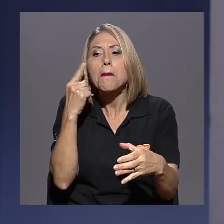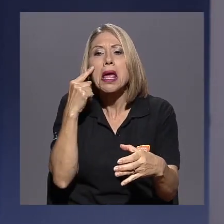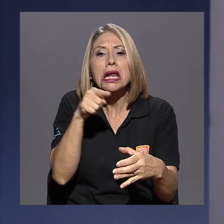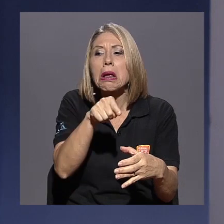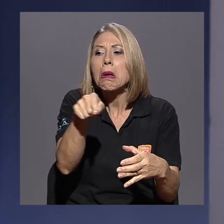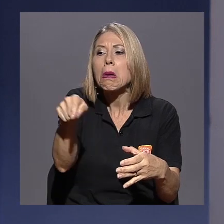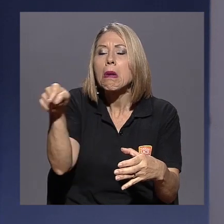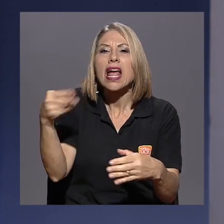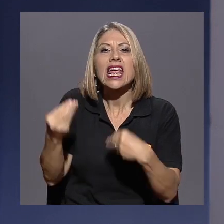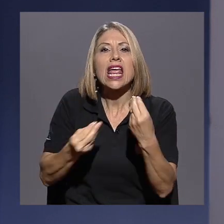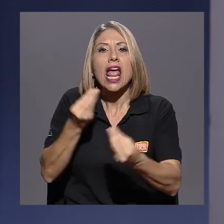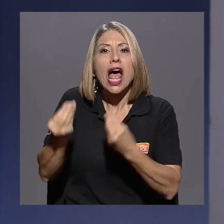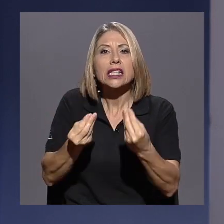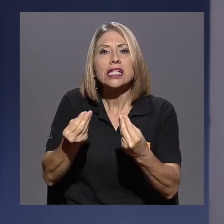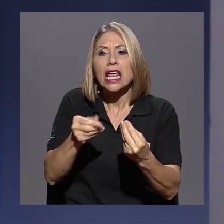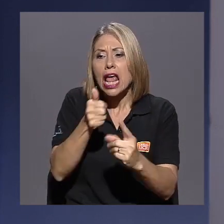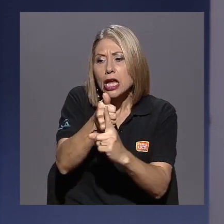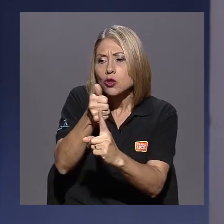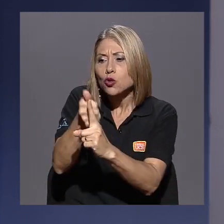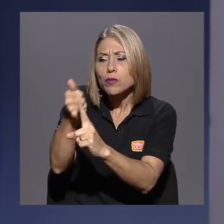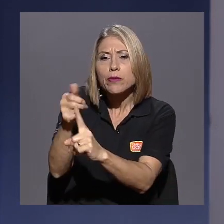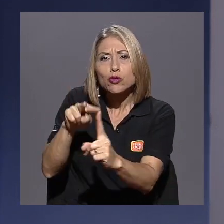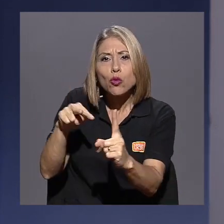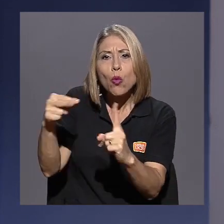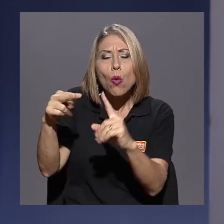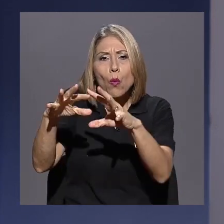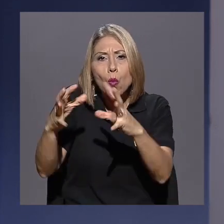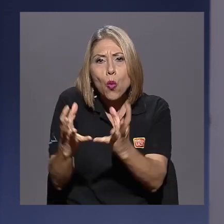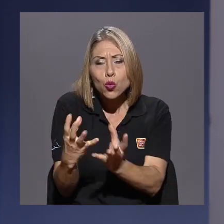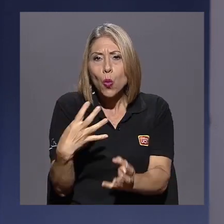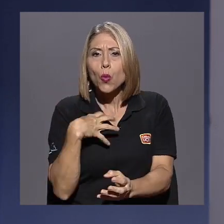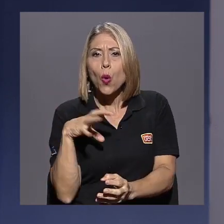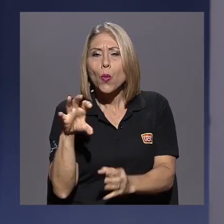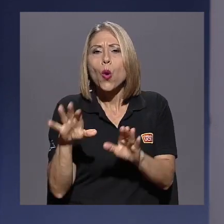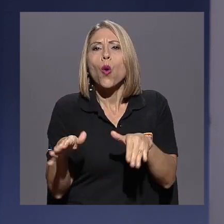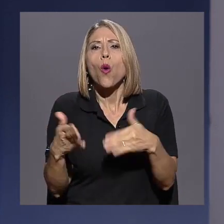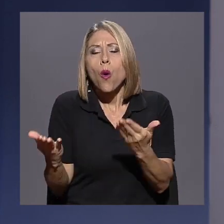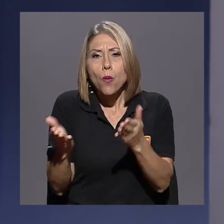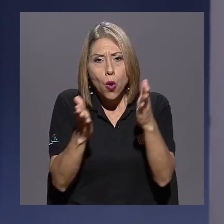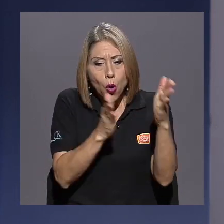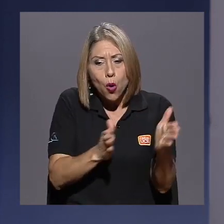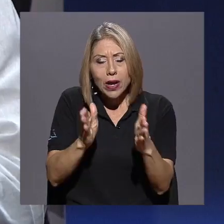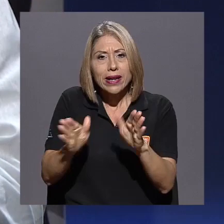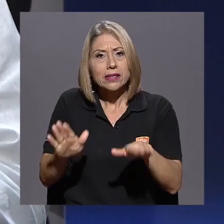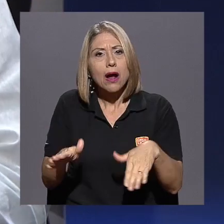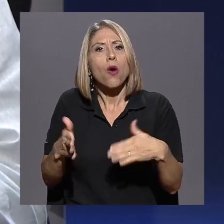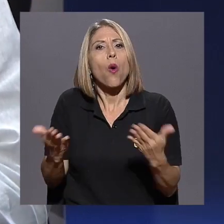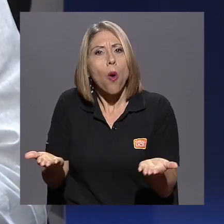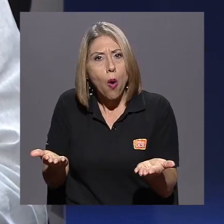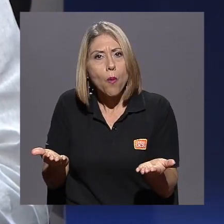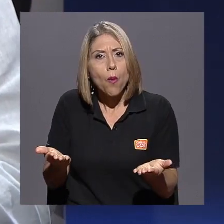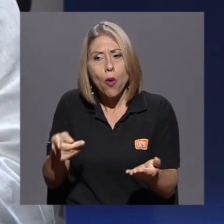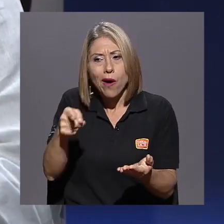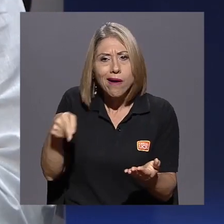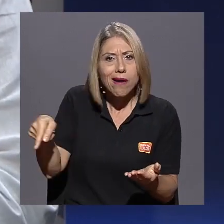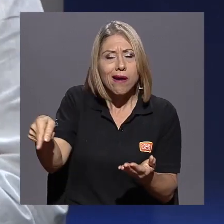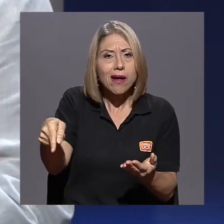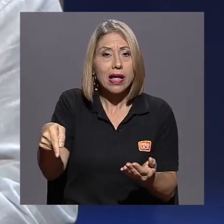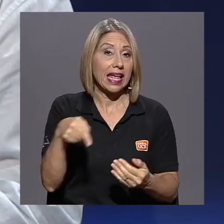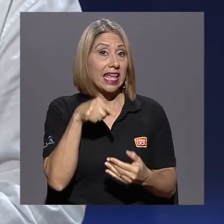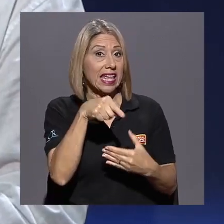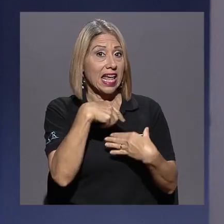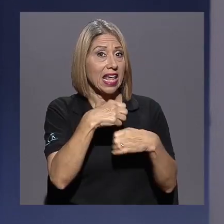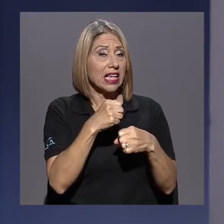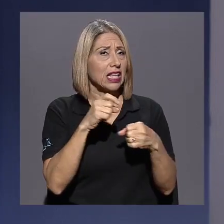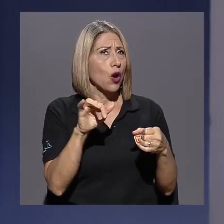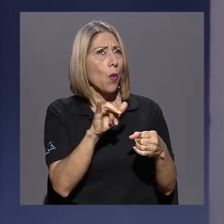ellos cómo perciben su mundo cómo se organizan y cómo incluso entienden los discursos que se les aplican y ahí hacen un